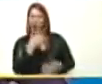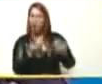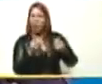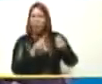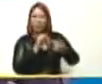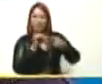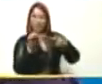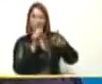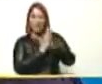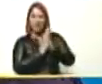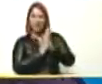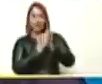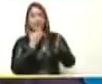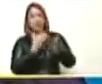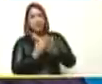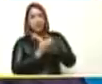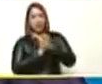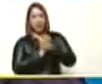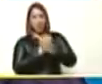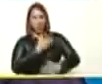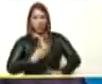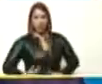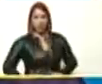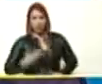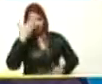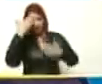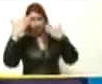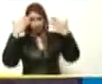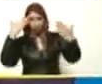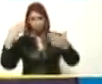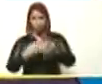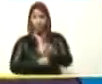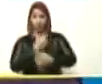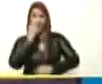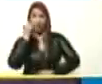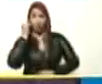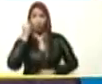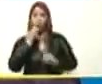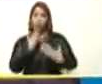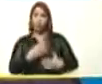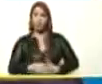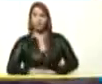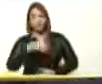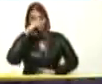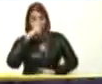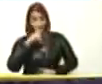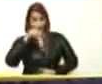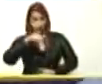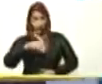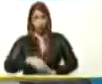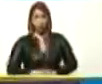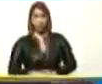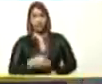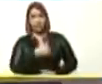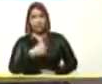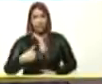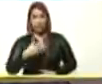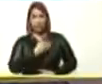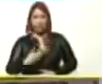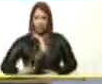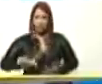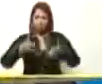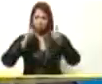gracias compañero presidente saludos hermanos y hermanas bueno este año quisiera presente si me permite